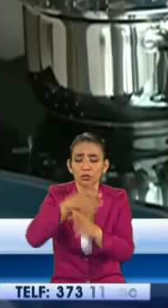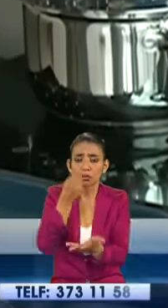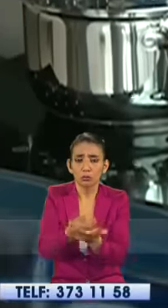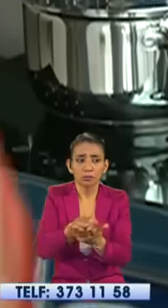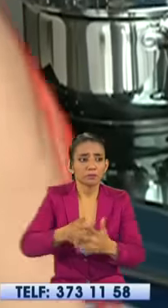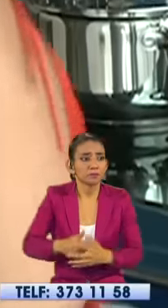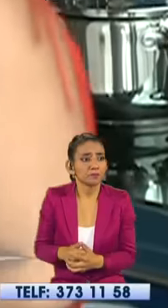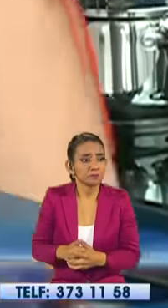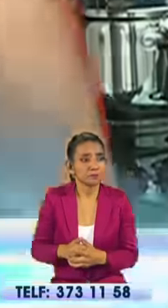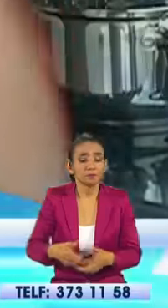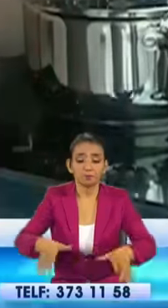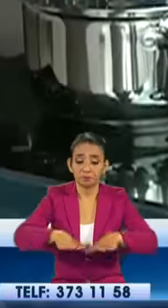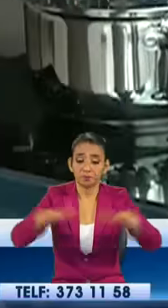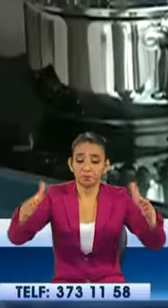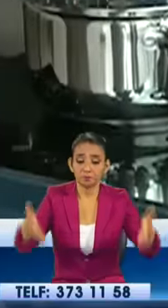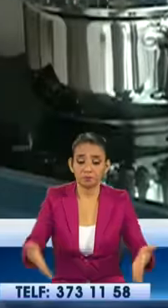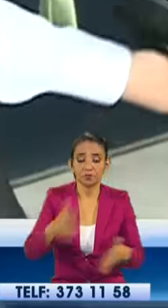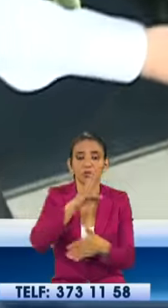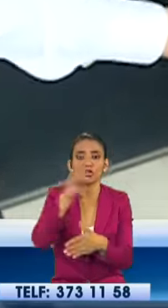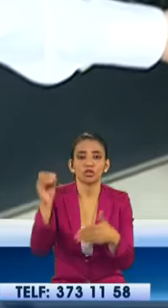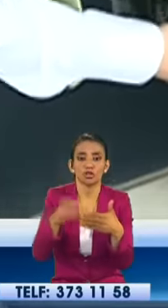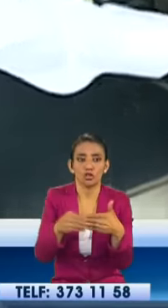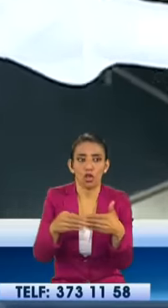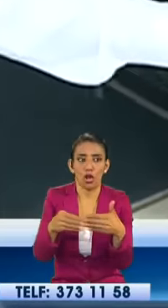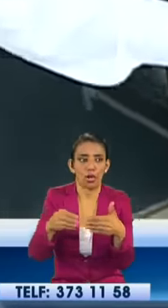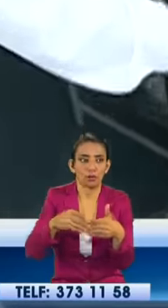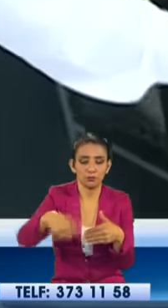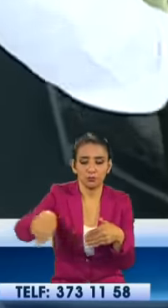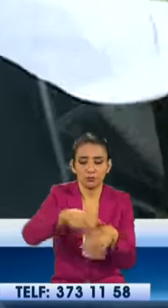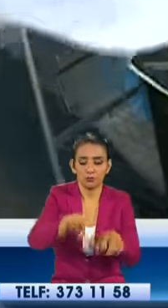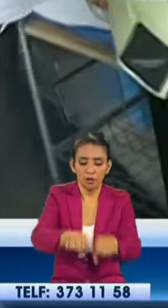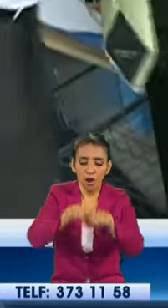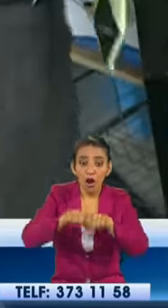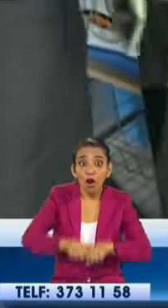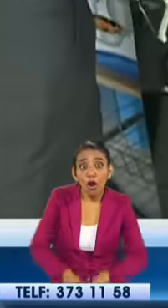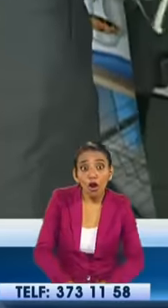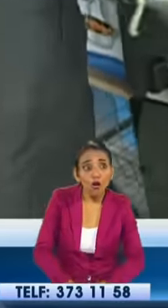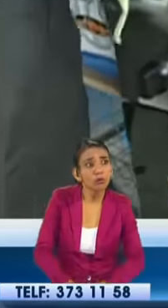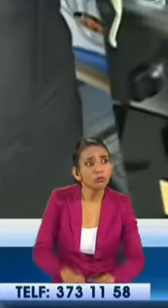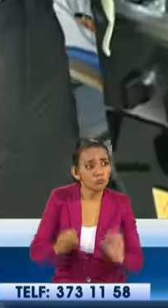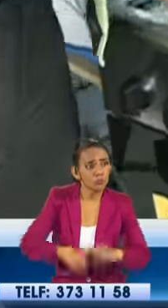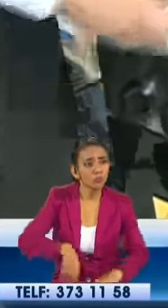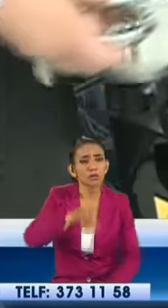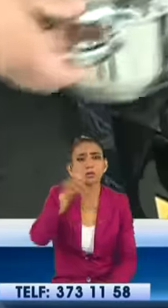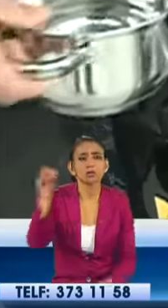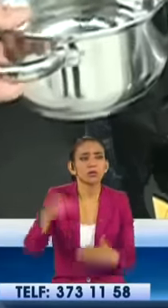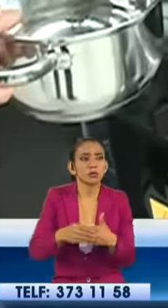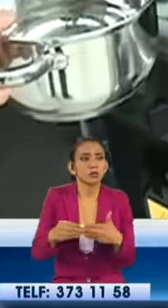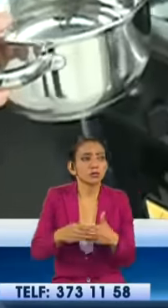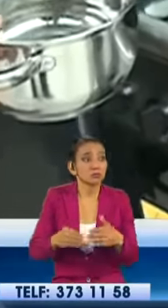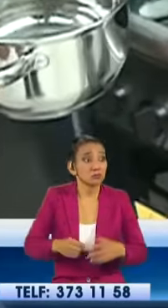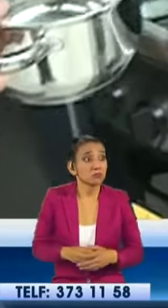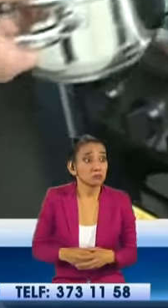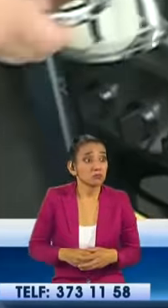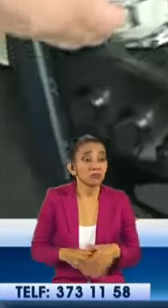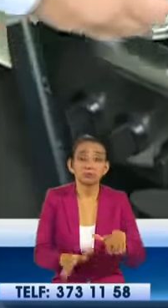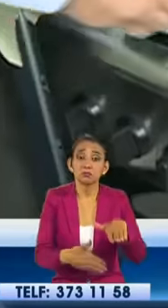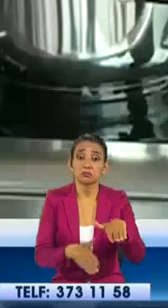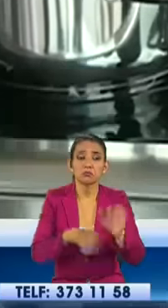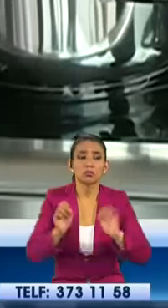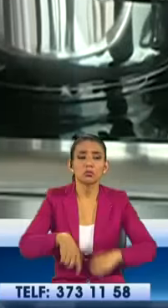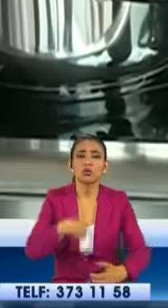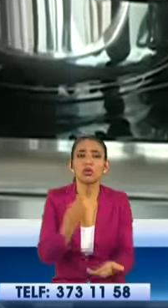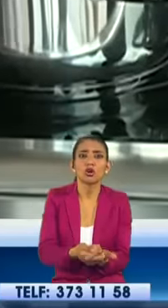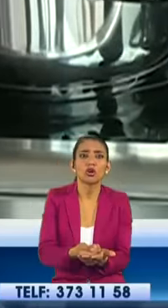encimeras tienen un costo de $200 y la estufa con horno tiene un precio al público de $300. Las cocinas se pueden